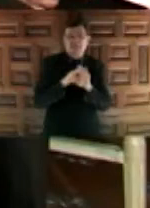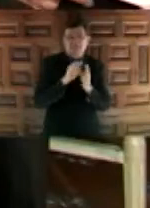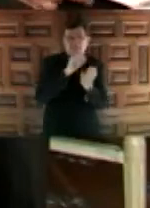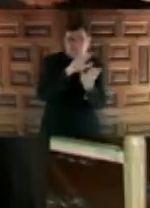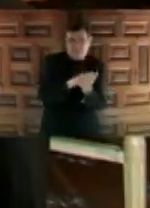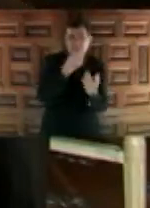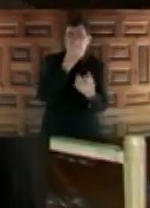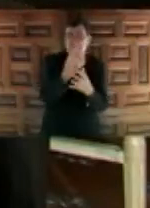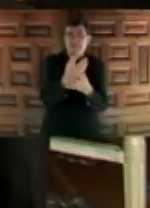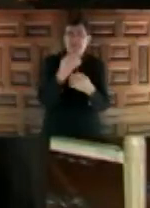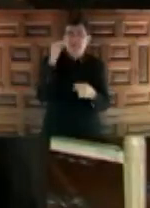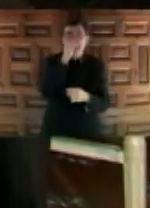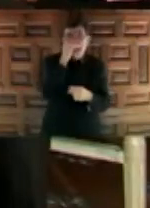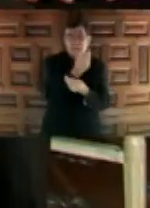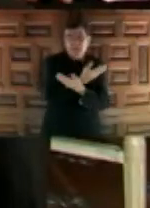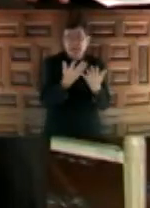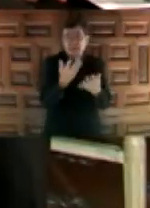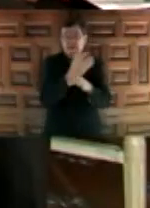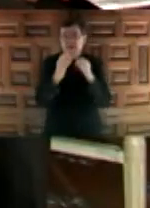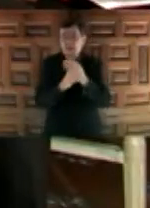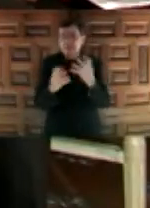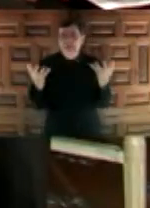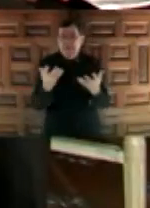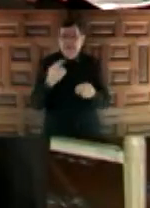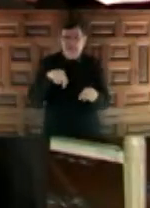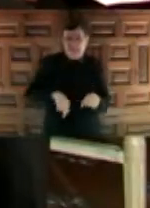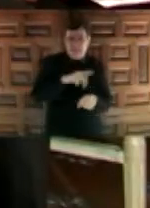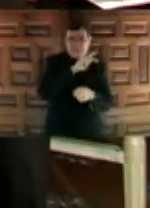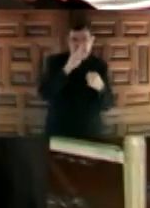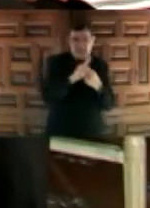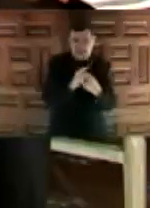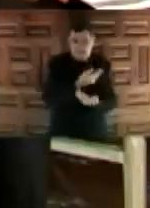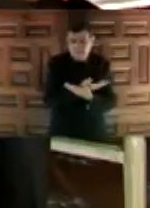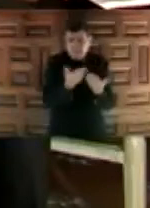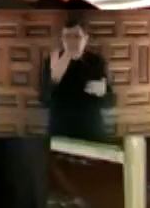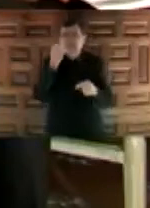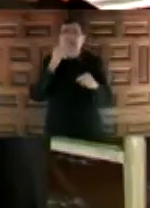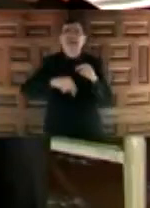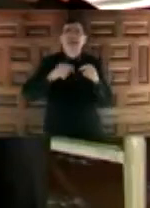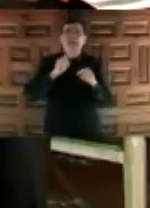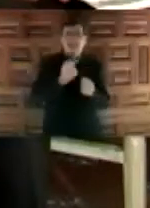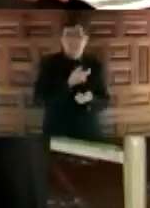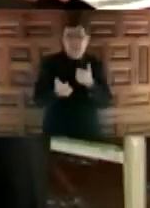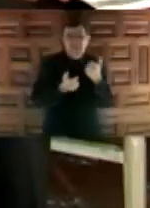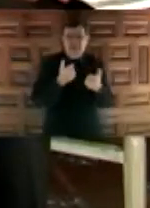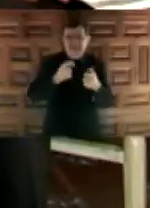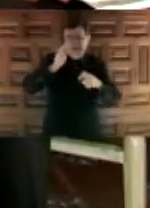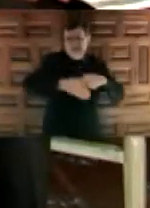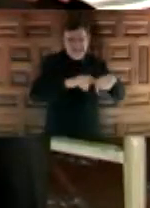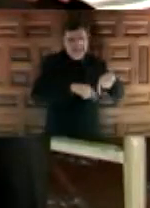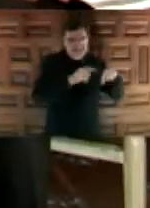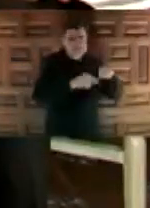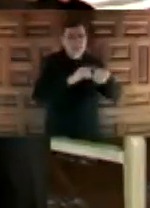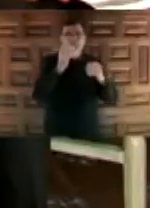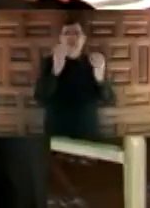cito textual, gratuidad a las acciones que promueva el Estado para eliminar progresivamente los cobros de las instituciones públicas